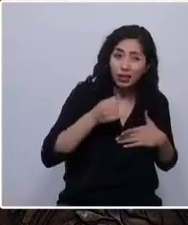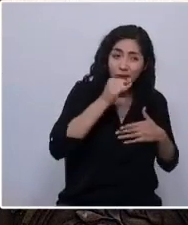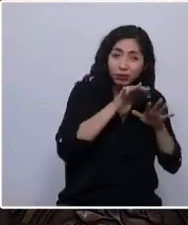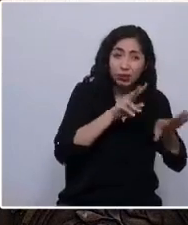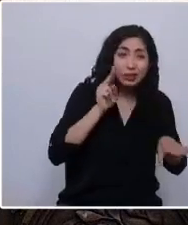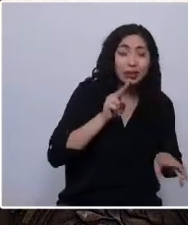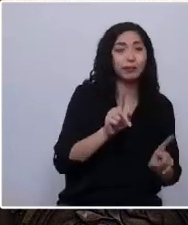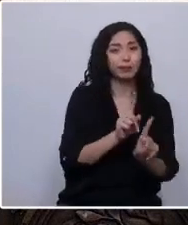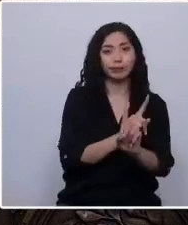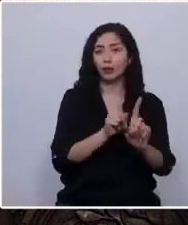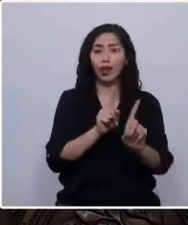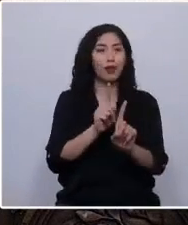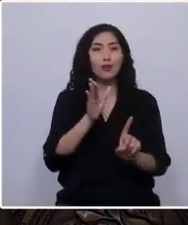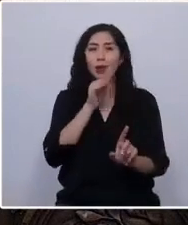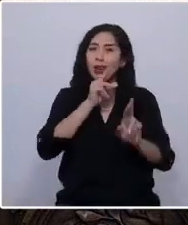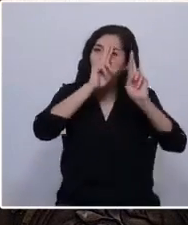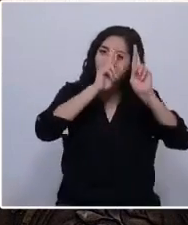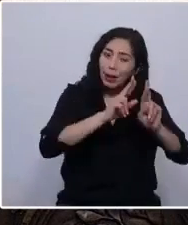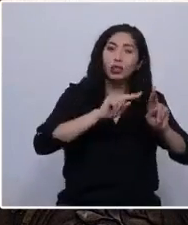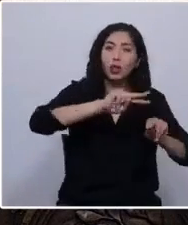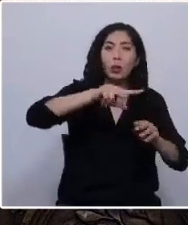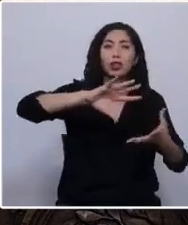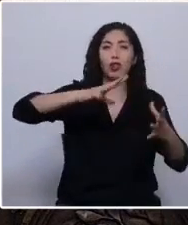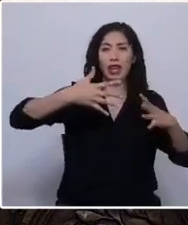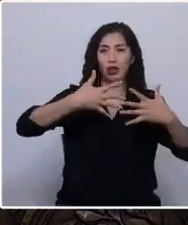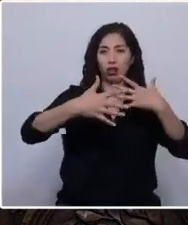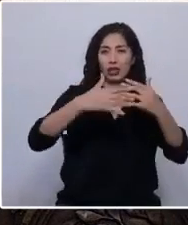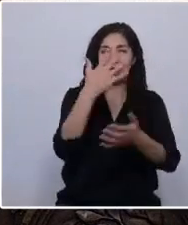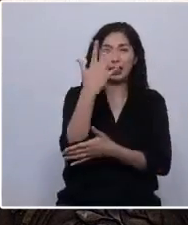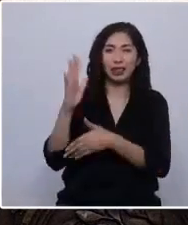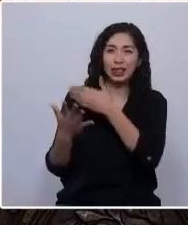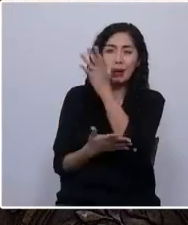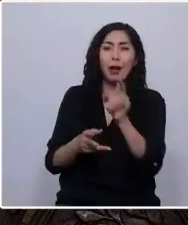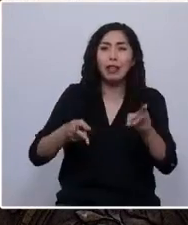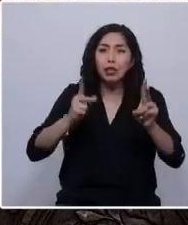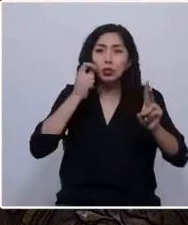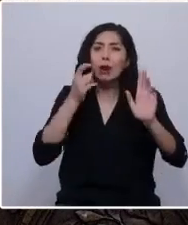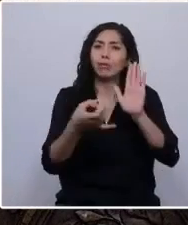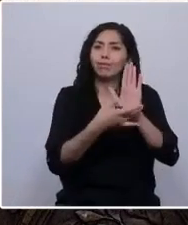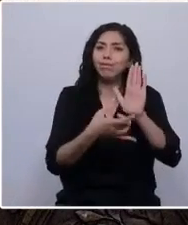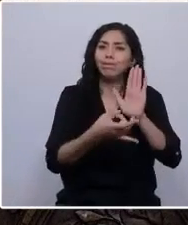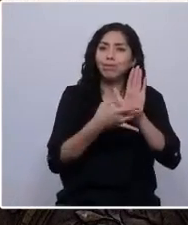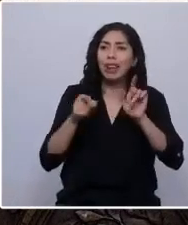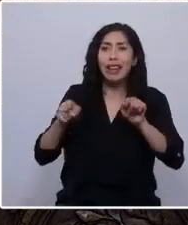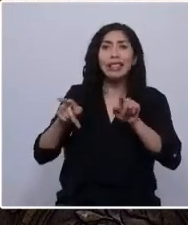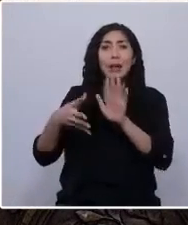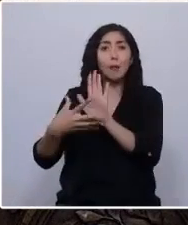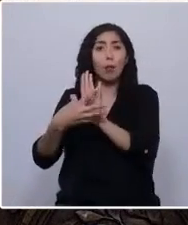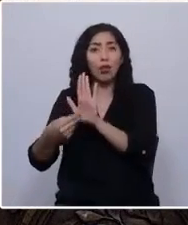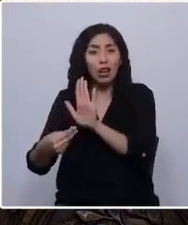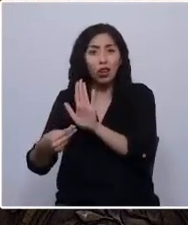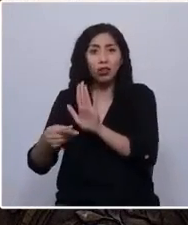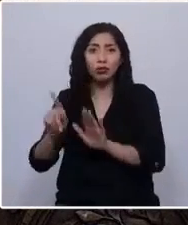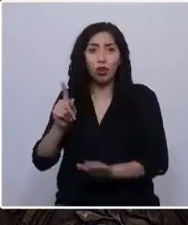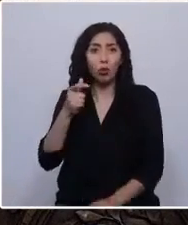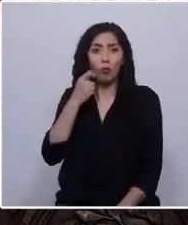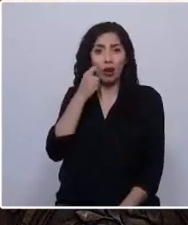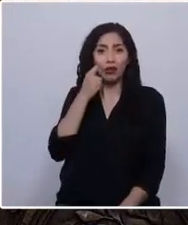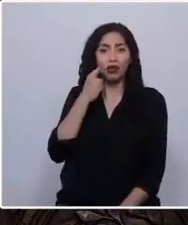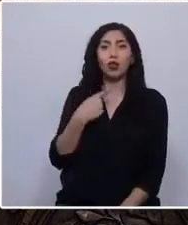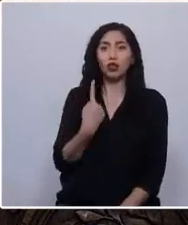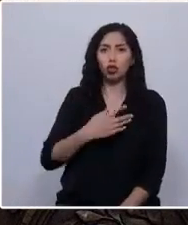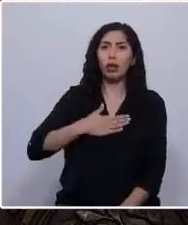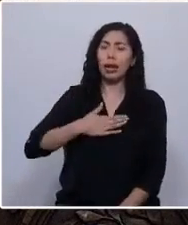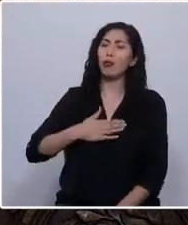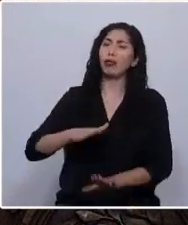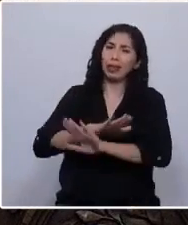contaminación, que no han respetado nuestro ecosistema y que han vulnerado los derechos humanos. Ese modelo inhumano es el que decidimos dar por terminado y